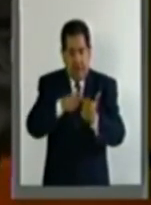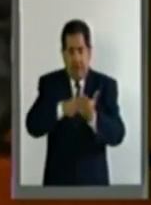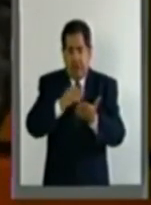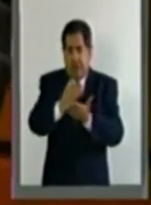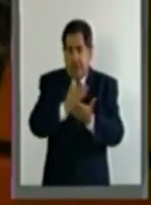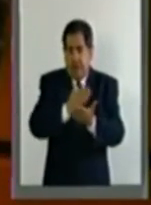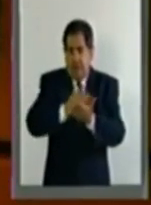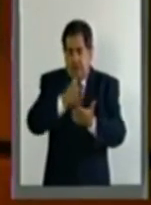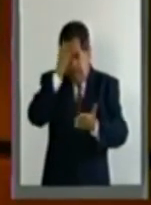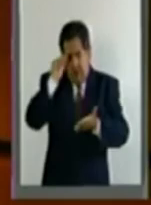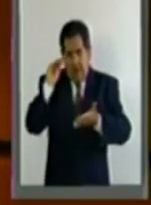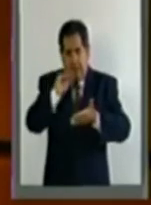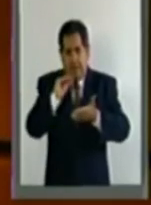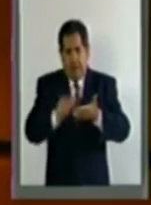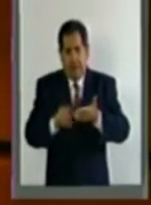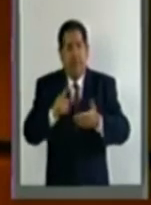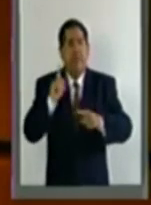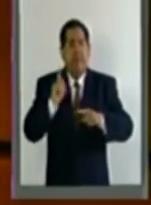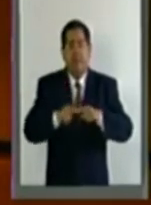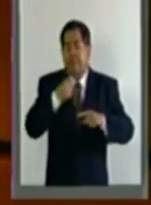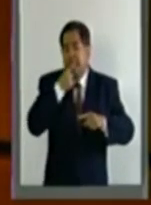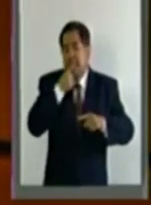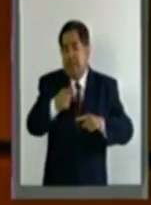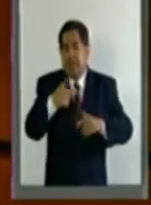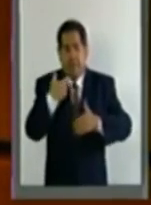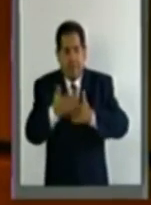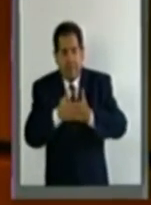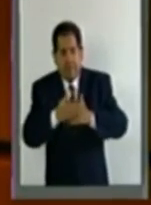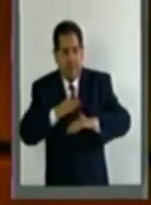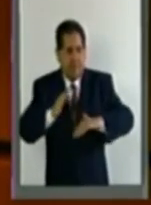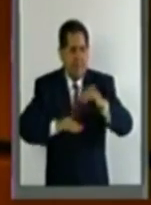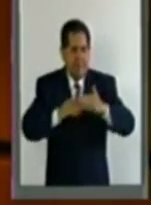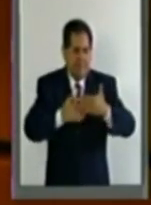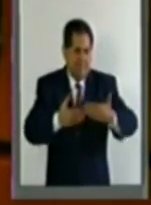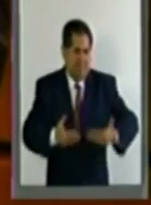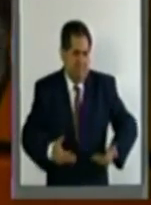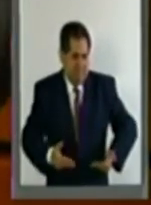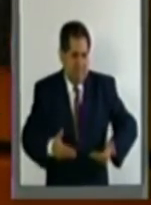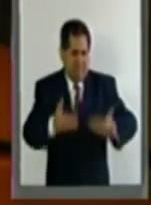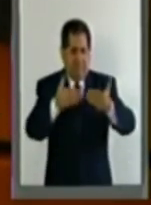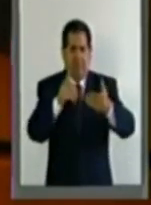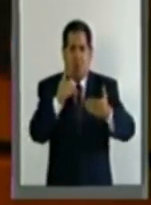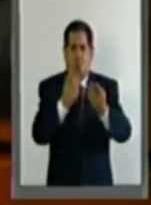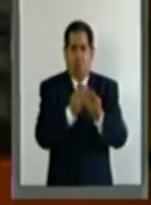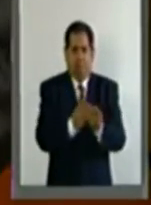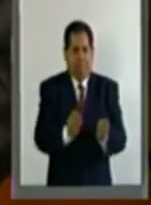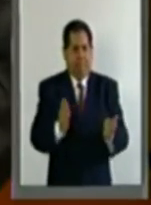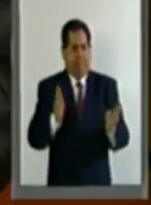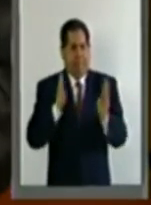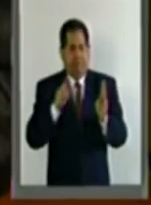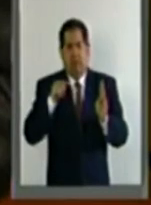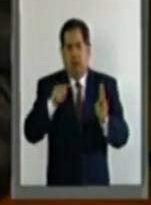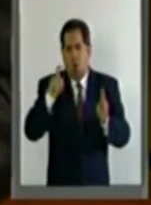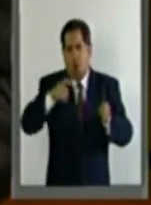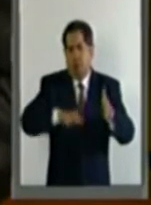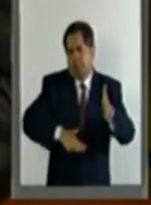se construirán presas a partir de lo que establece el tratado